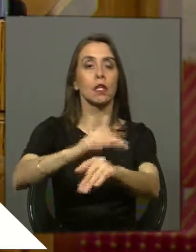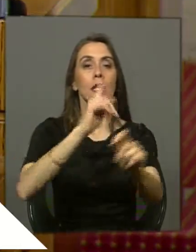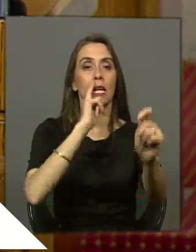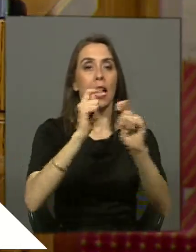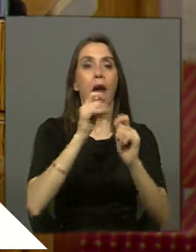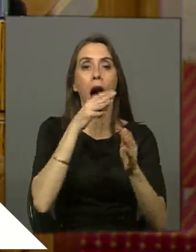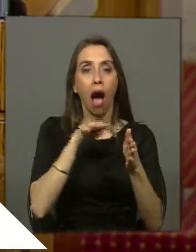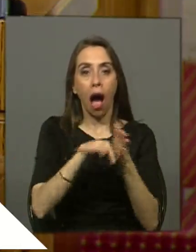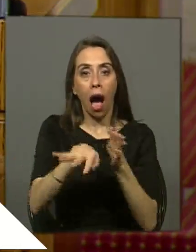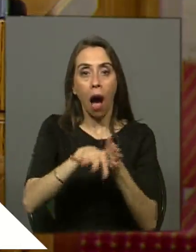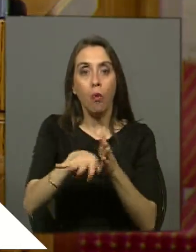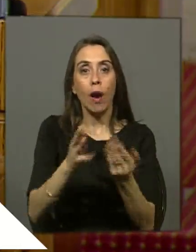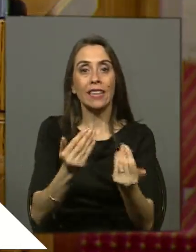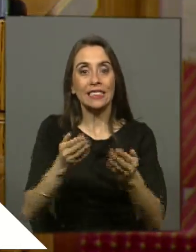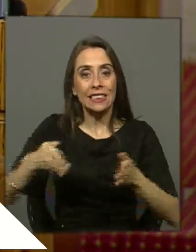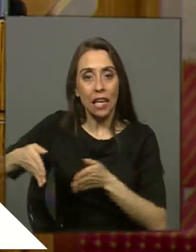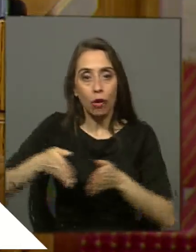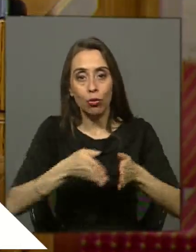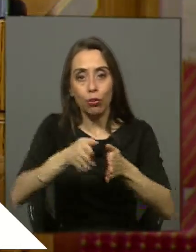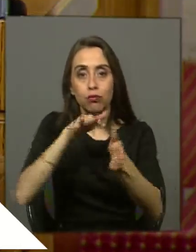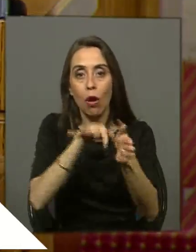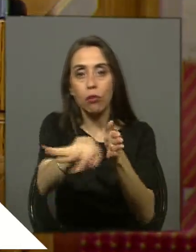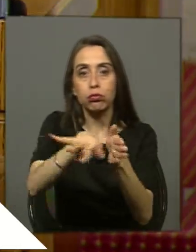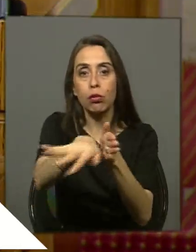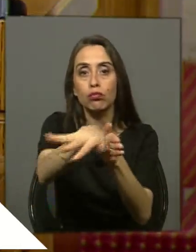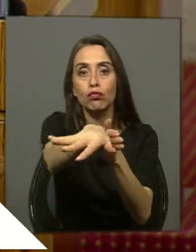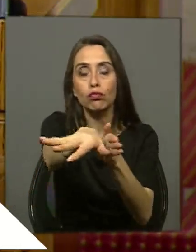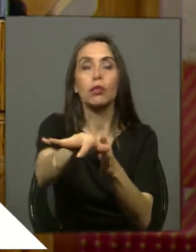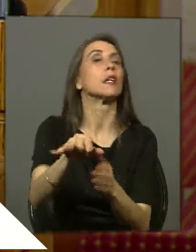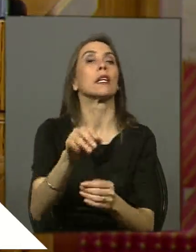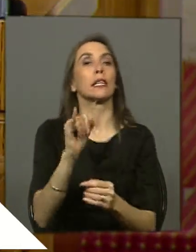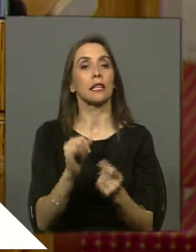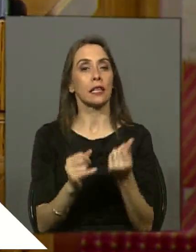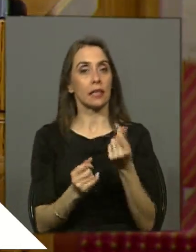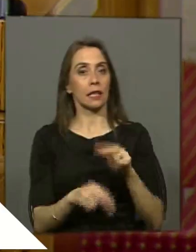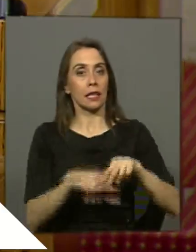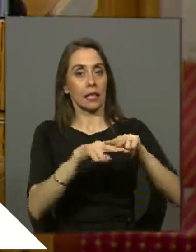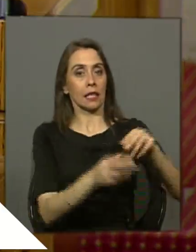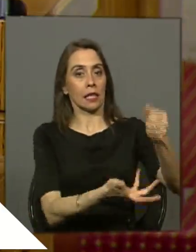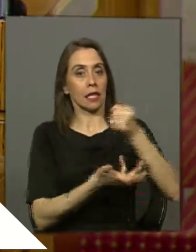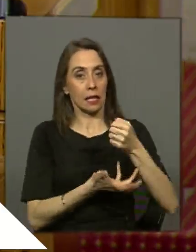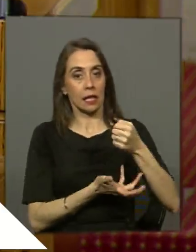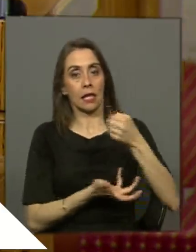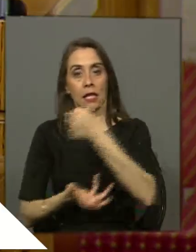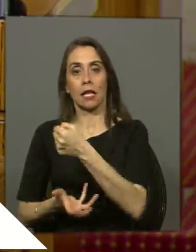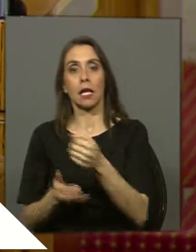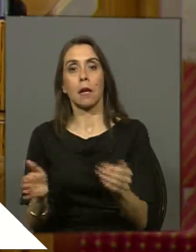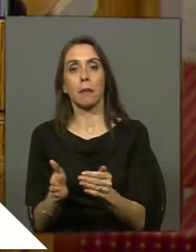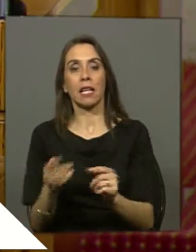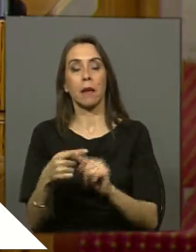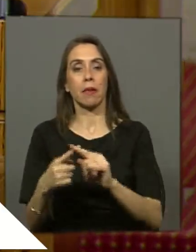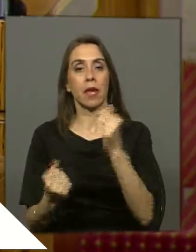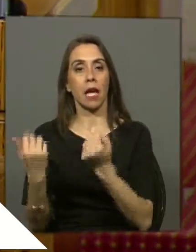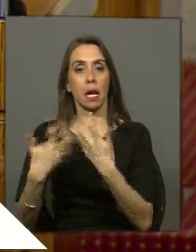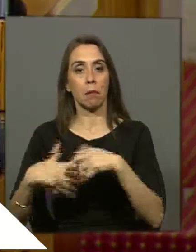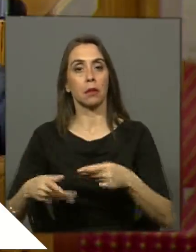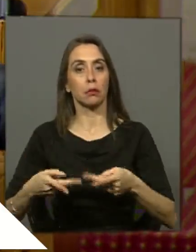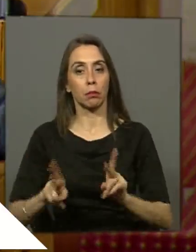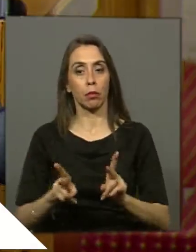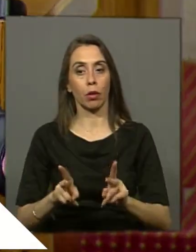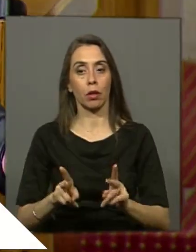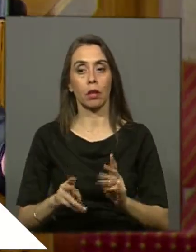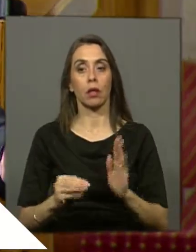riesgo permite entregar capital y financiamiento y liquidez a las pequeñas y medianas empresas e incorpora